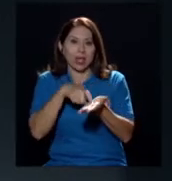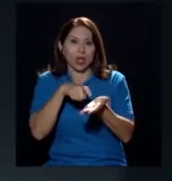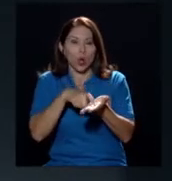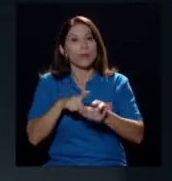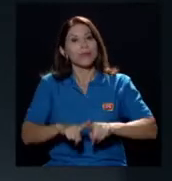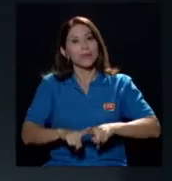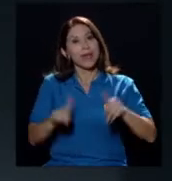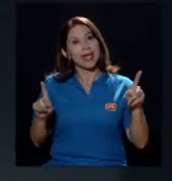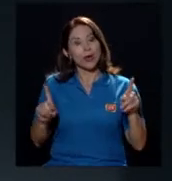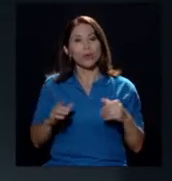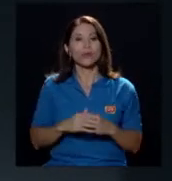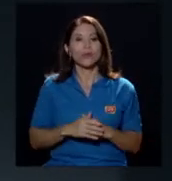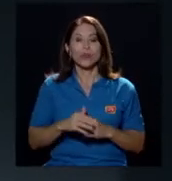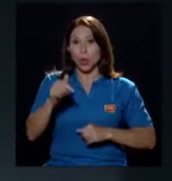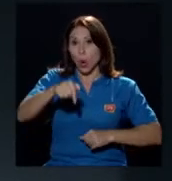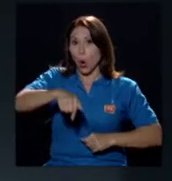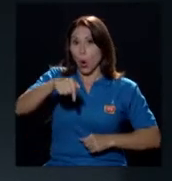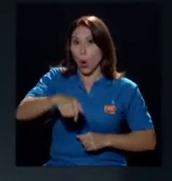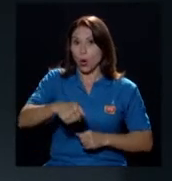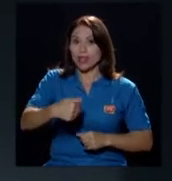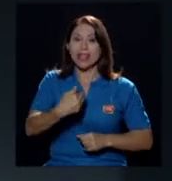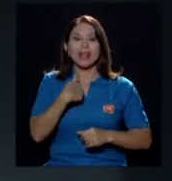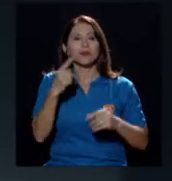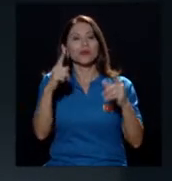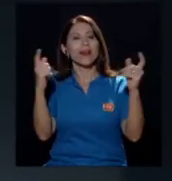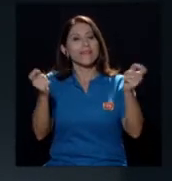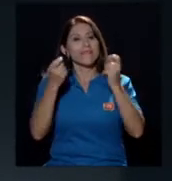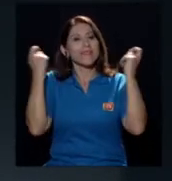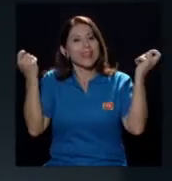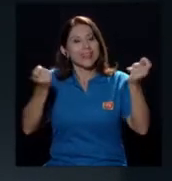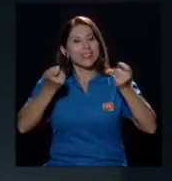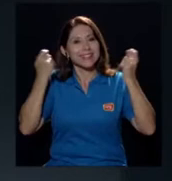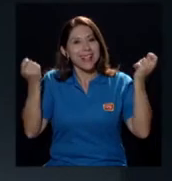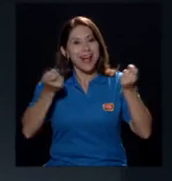pero hoy tenemos una fiesta